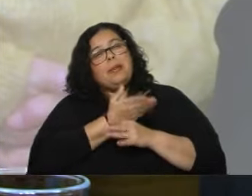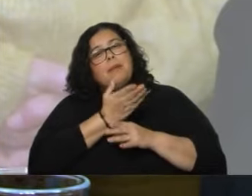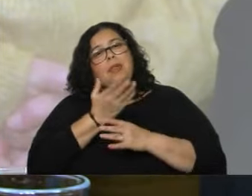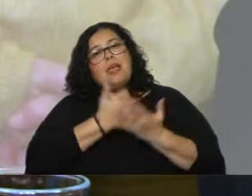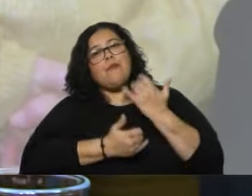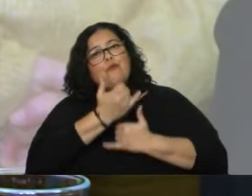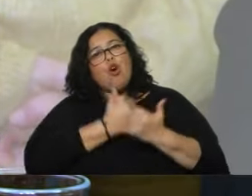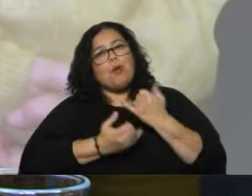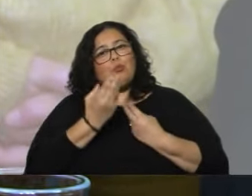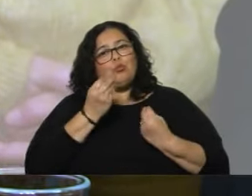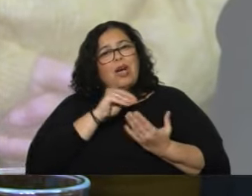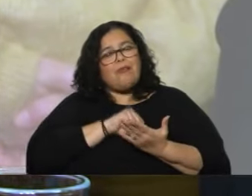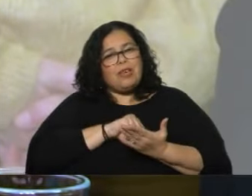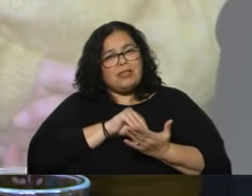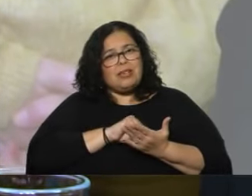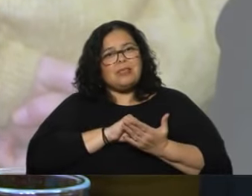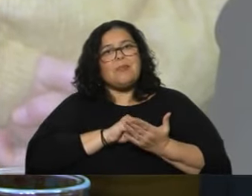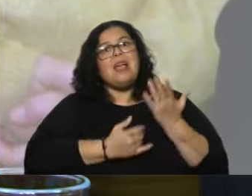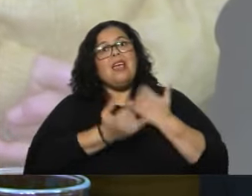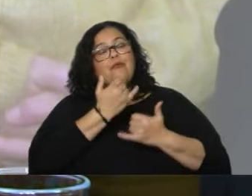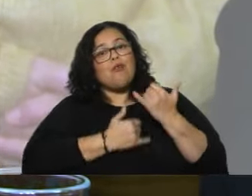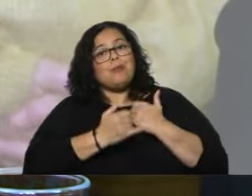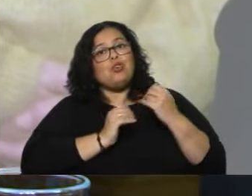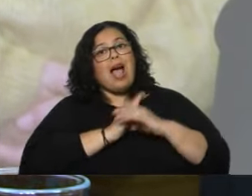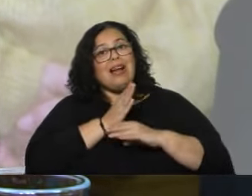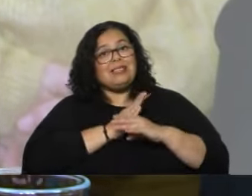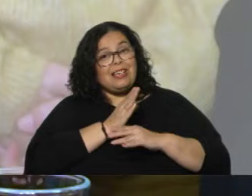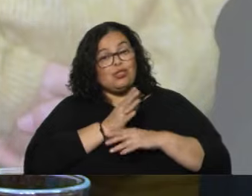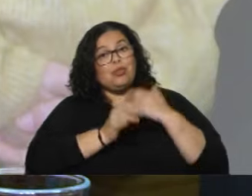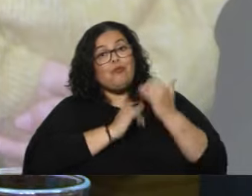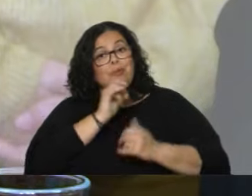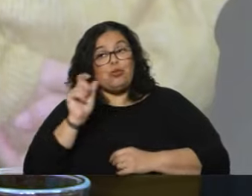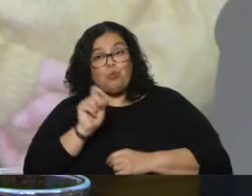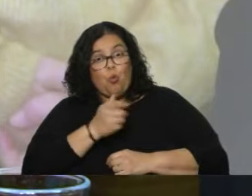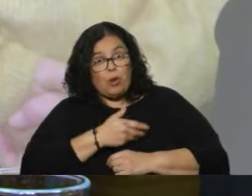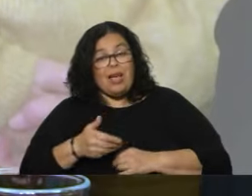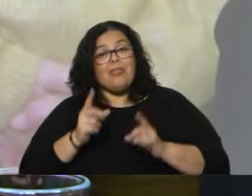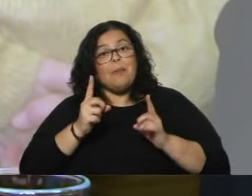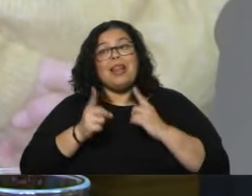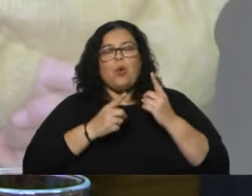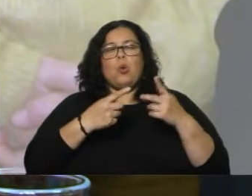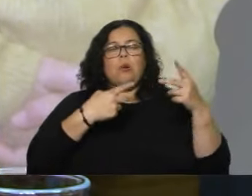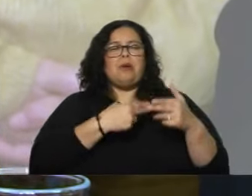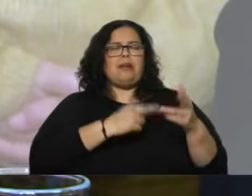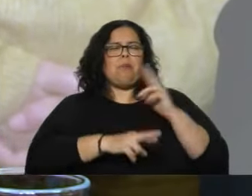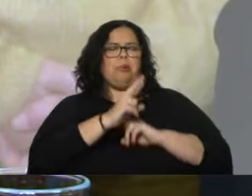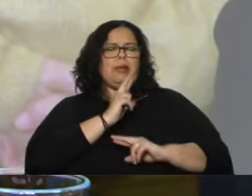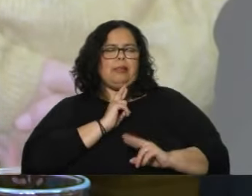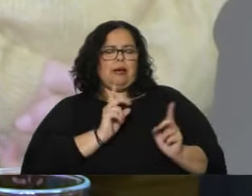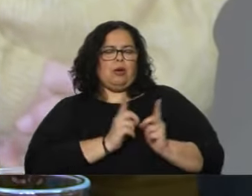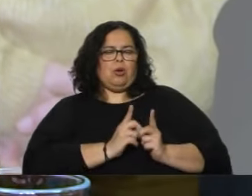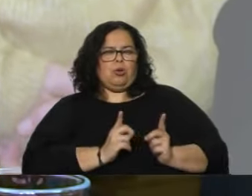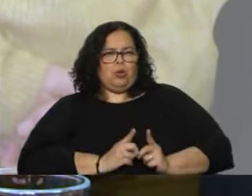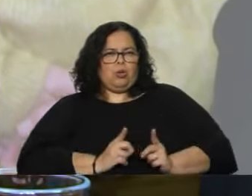varios pedidos de acceso a la información pública, que han sido respondidos algunos a media, otros apenas esbozadas respuestas